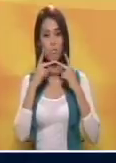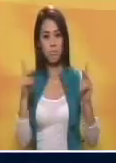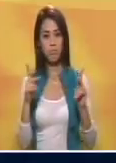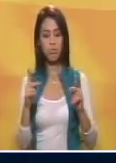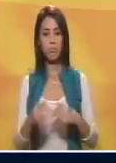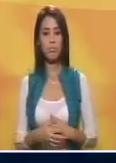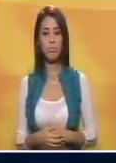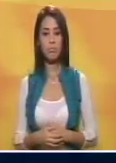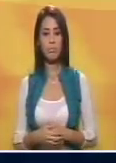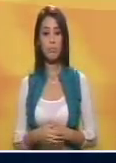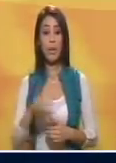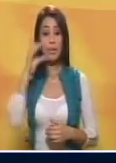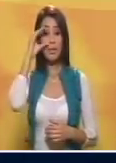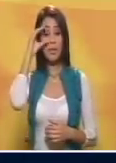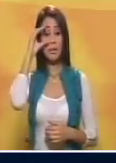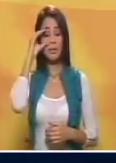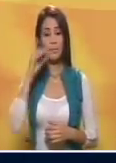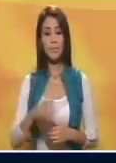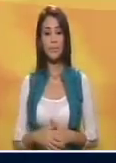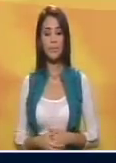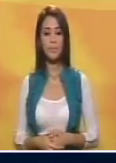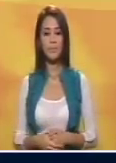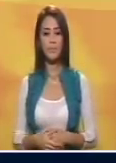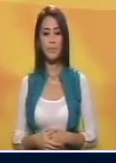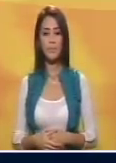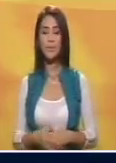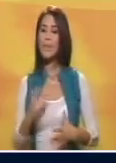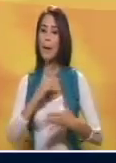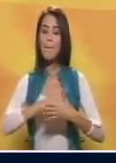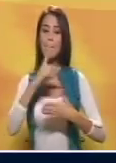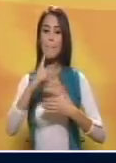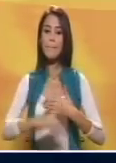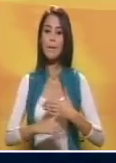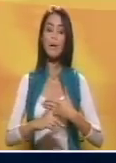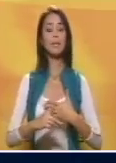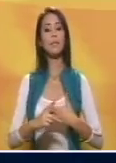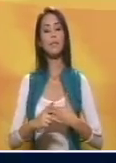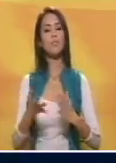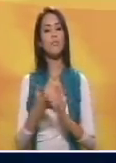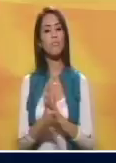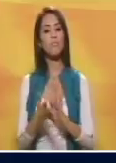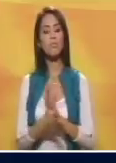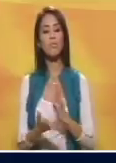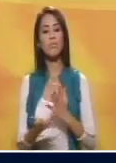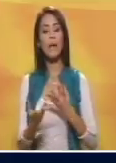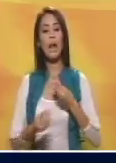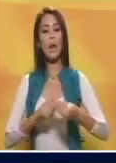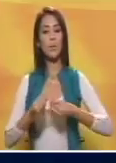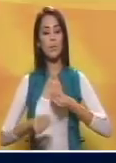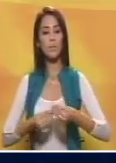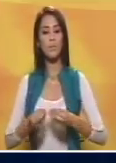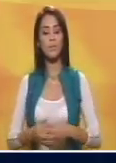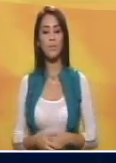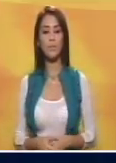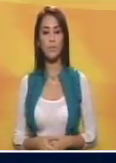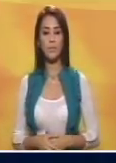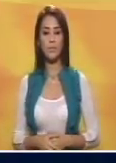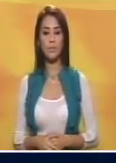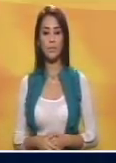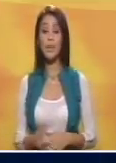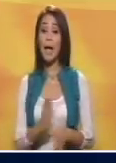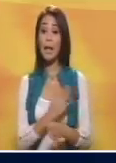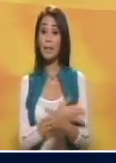textualmente Delcy Rodríguez. Revisando el plano informativo, los antecedentes que se han producido antes de